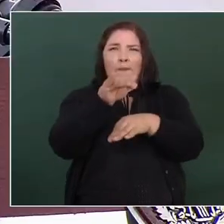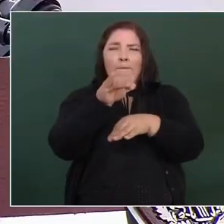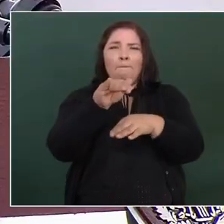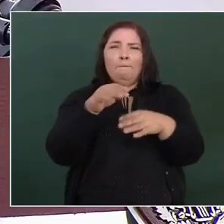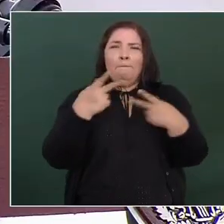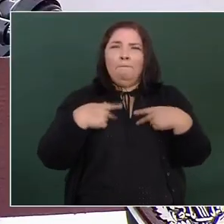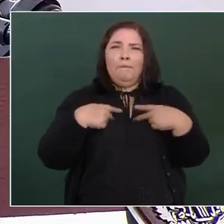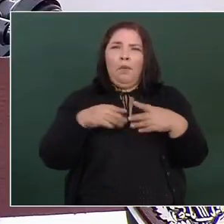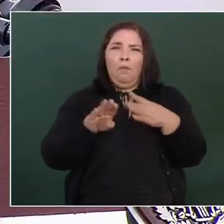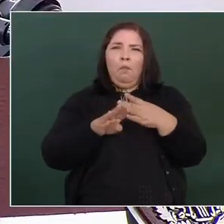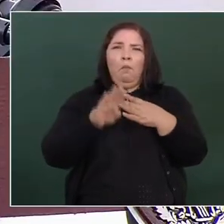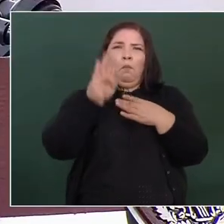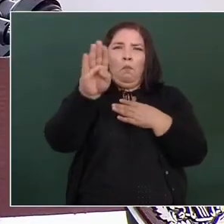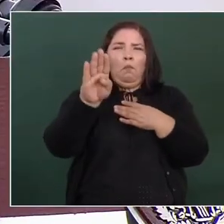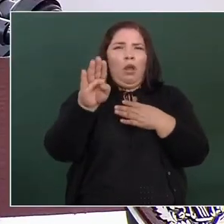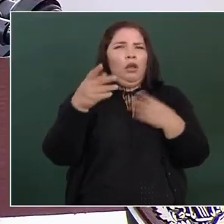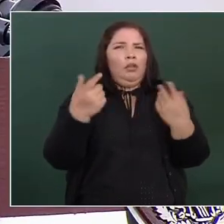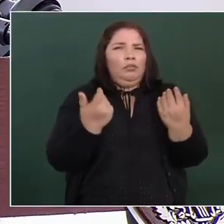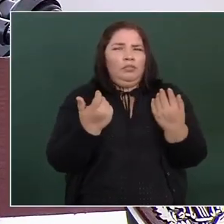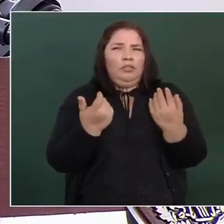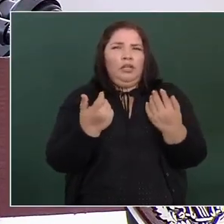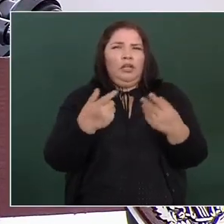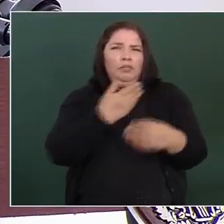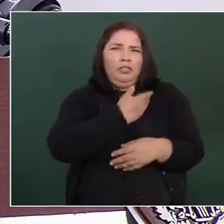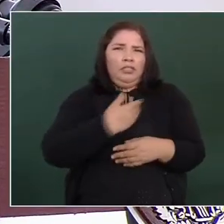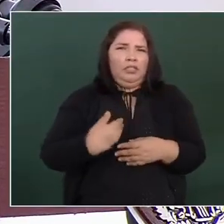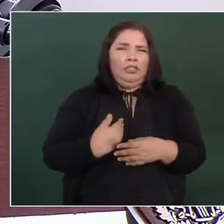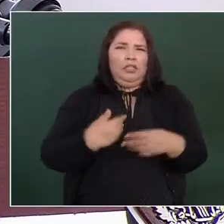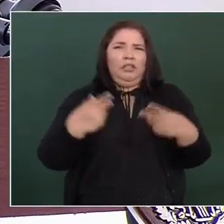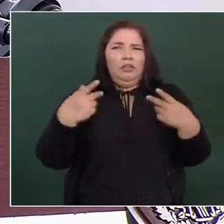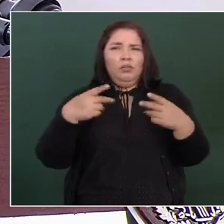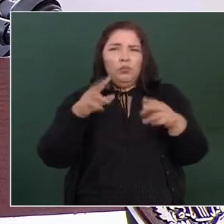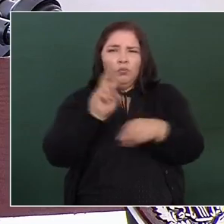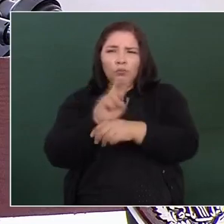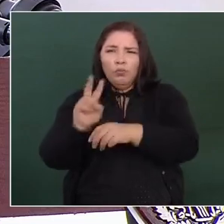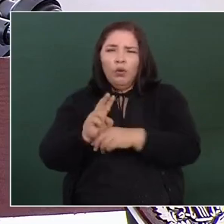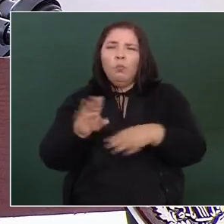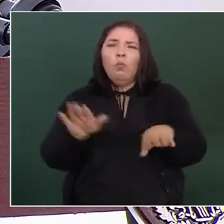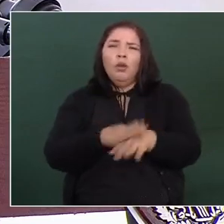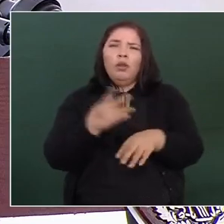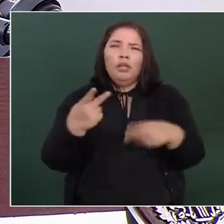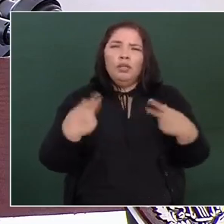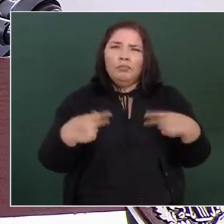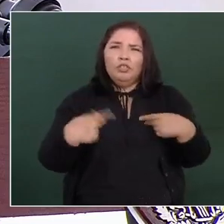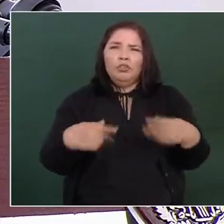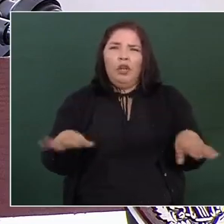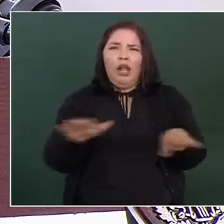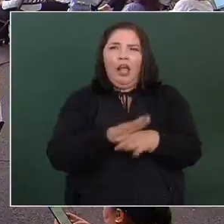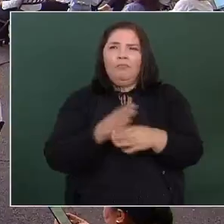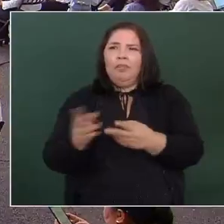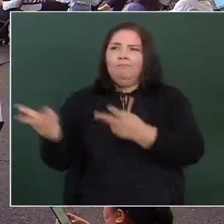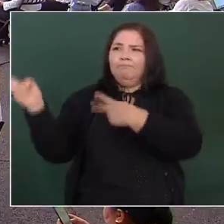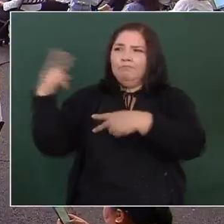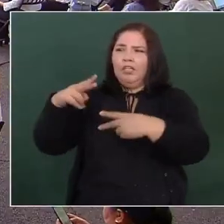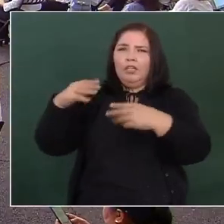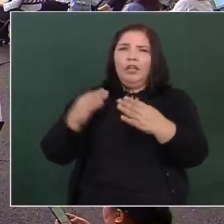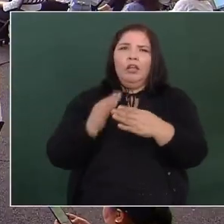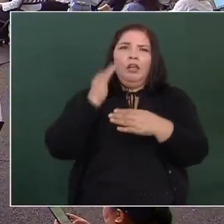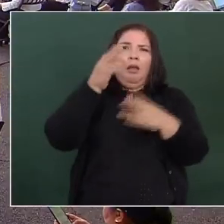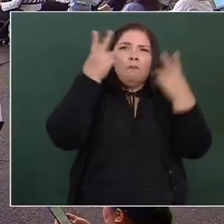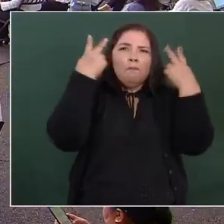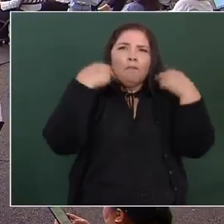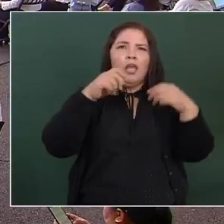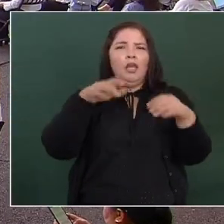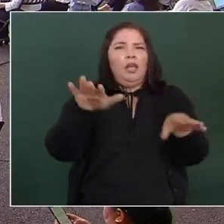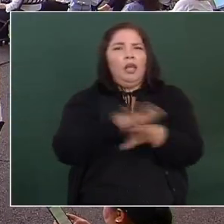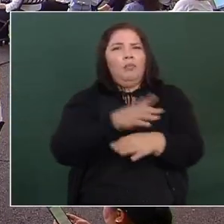migración, en donde el presidente López Obrador ha puesto mucho énfasis en las causas estructurales de la migración y tenemos además